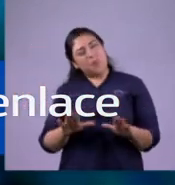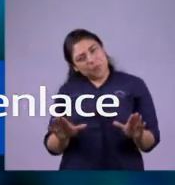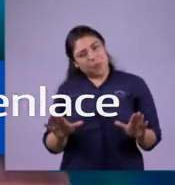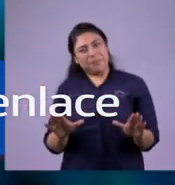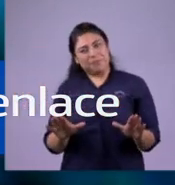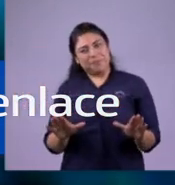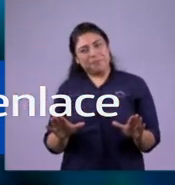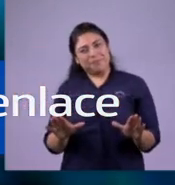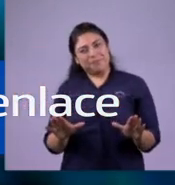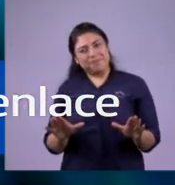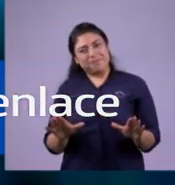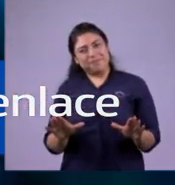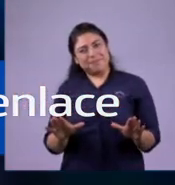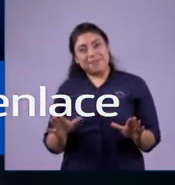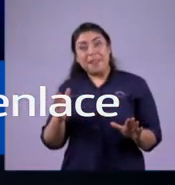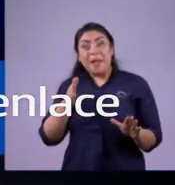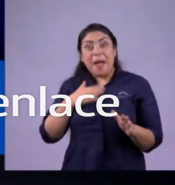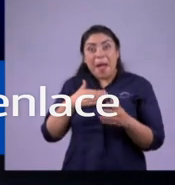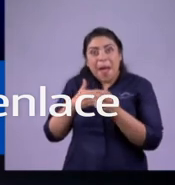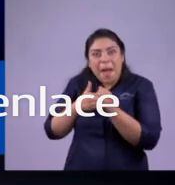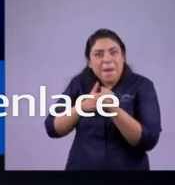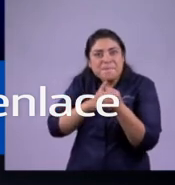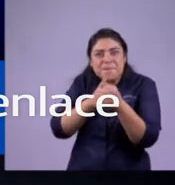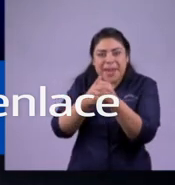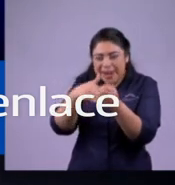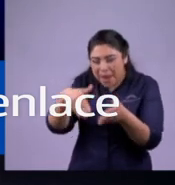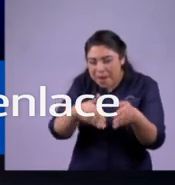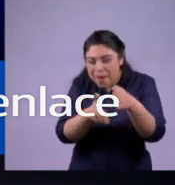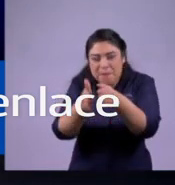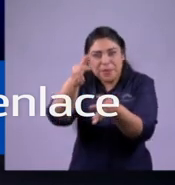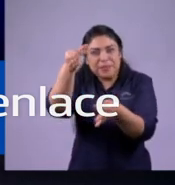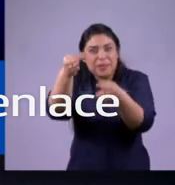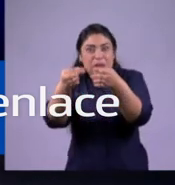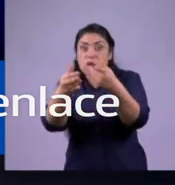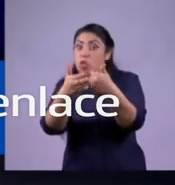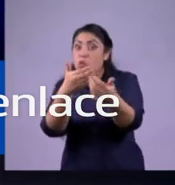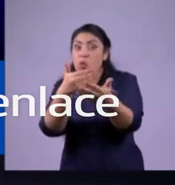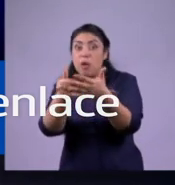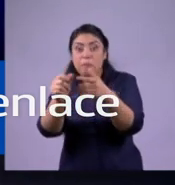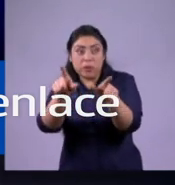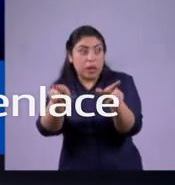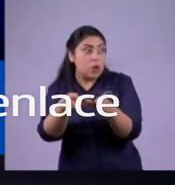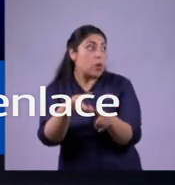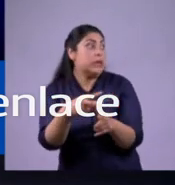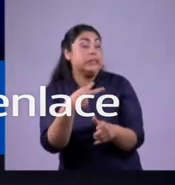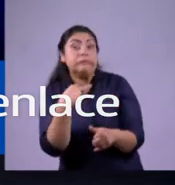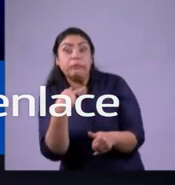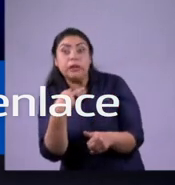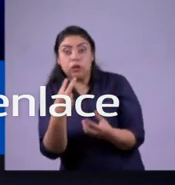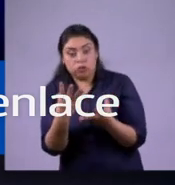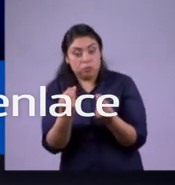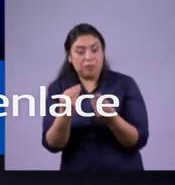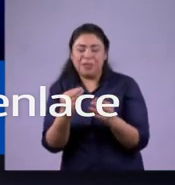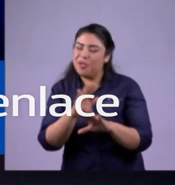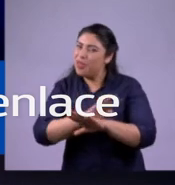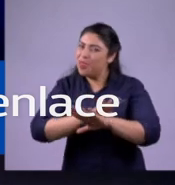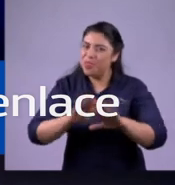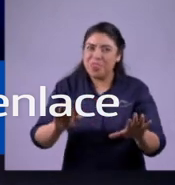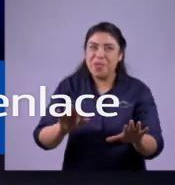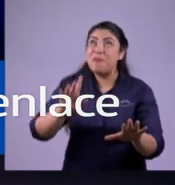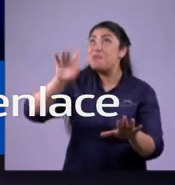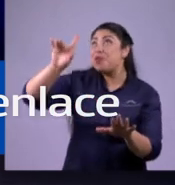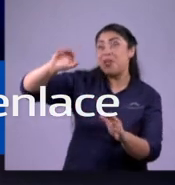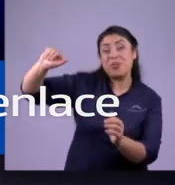aunque dice me guiará por cientos de justicia por amor de su nombre aunque ande en valle de sombra de muerte no temeré mal alguno porque tú estarás